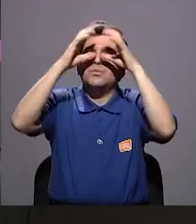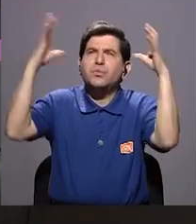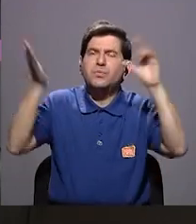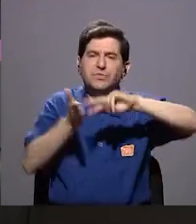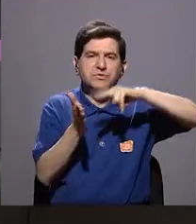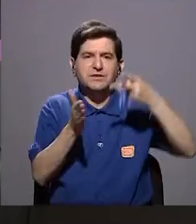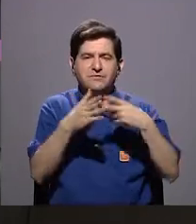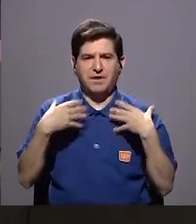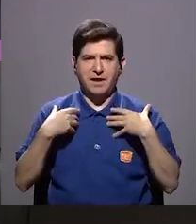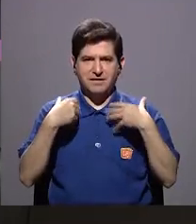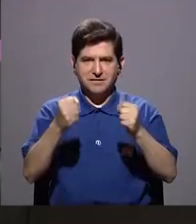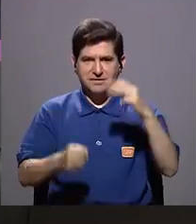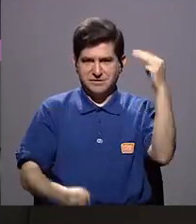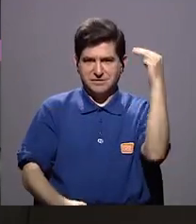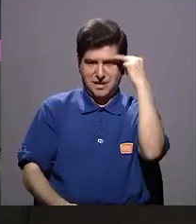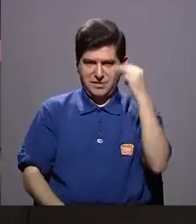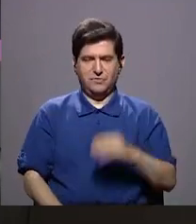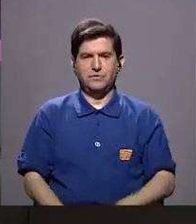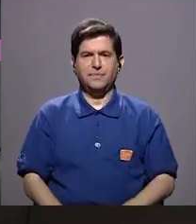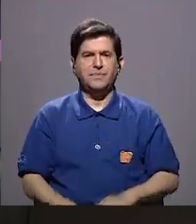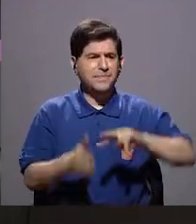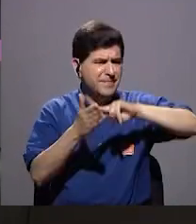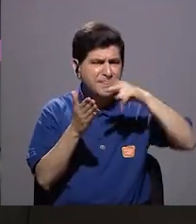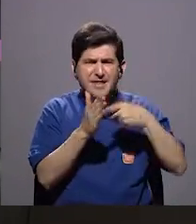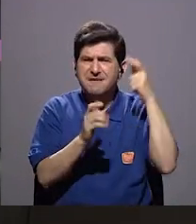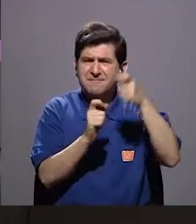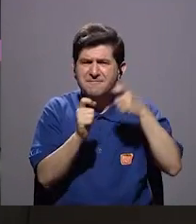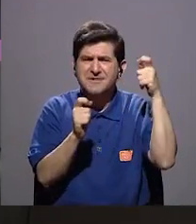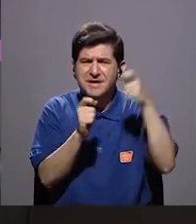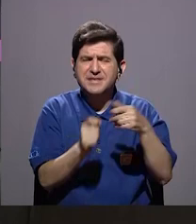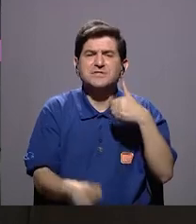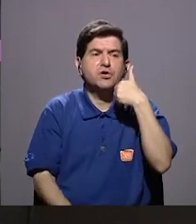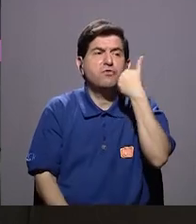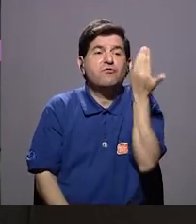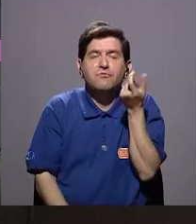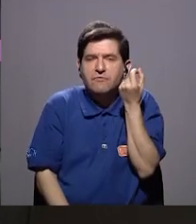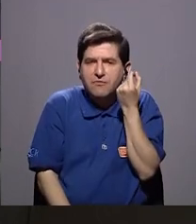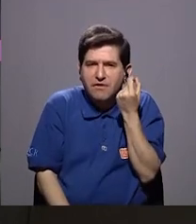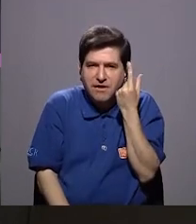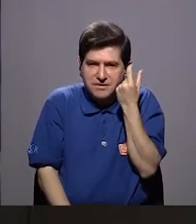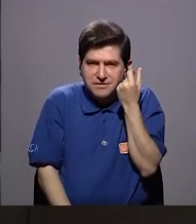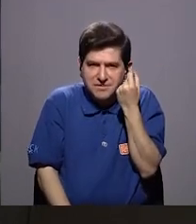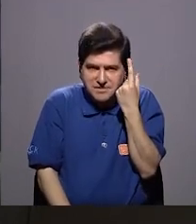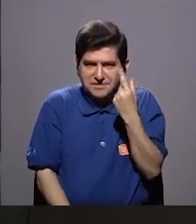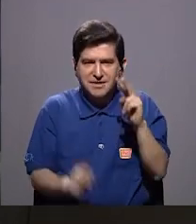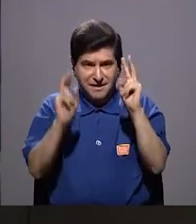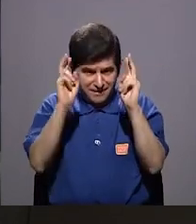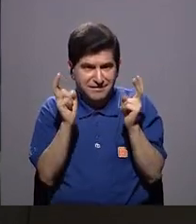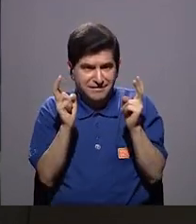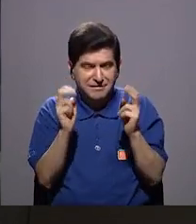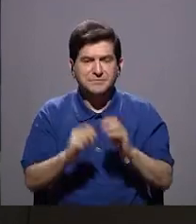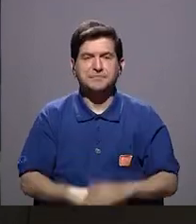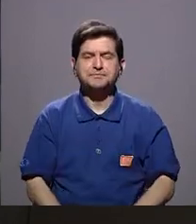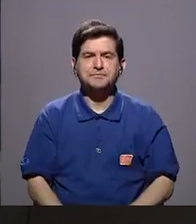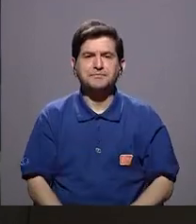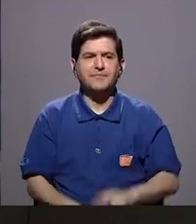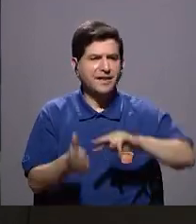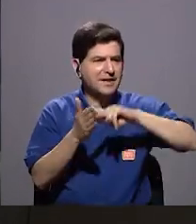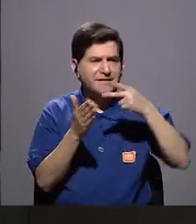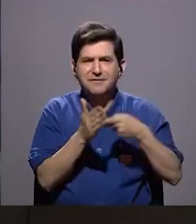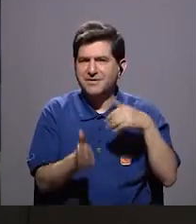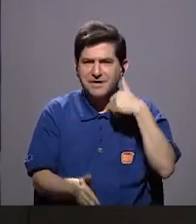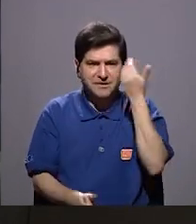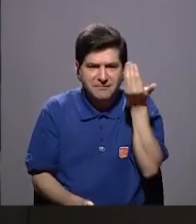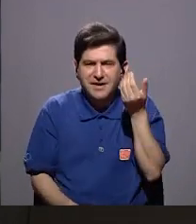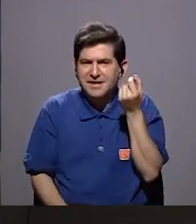lo que es salud mental, ¿verdad? ¿Existe alguna definición como que sea fácil de interpretar en este tema? No hay una